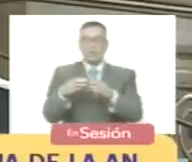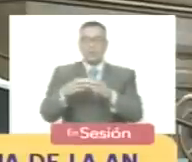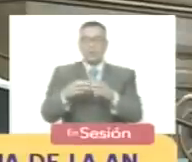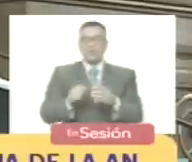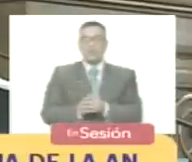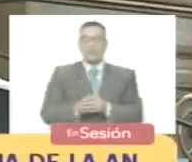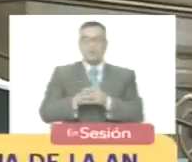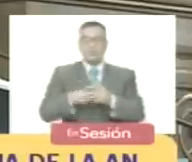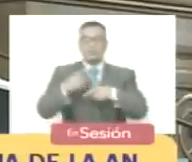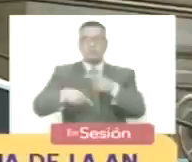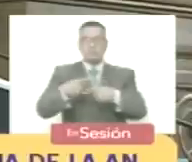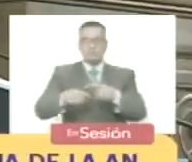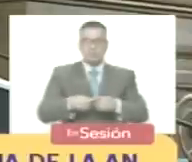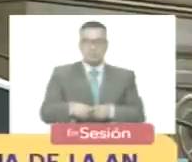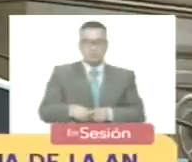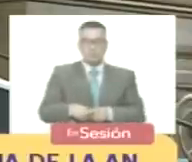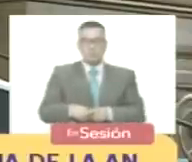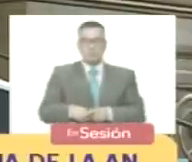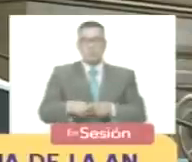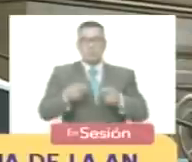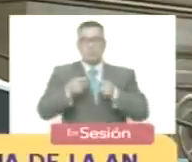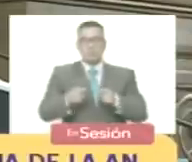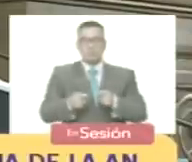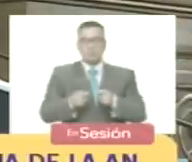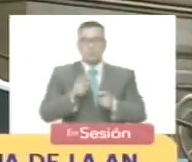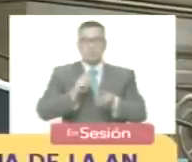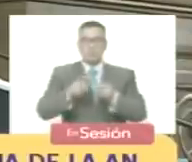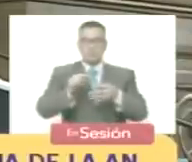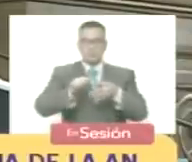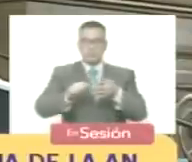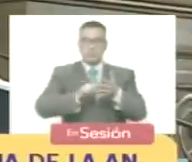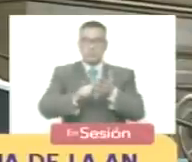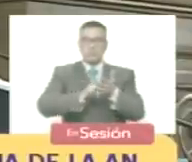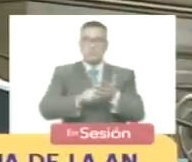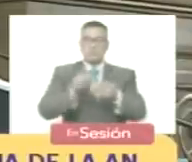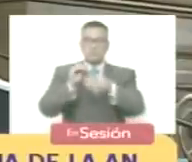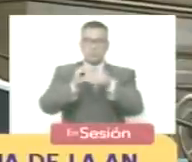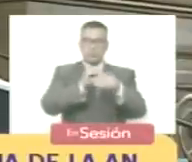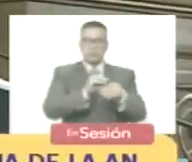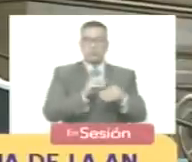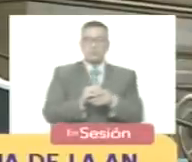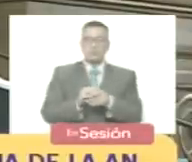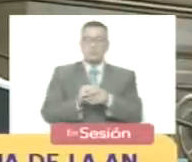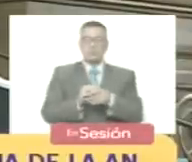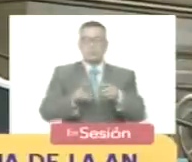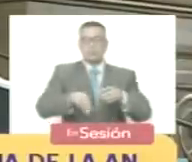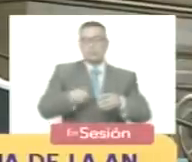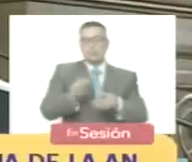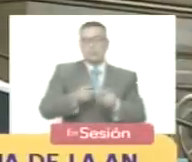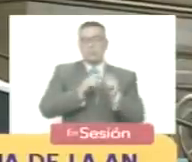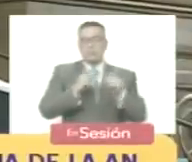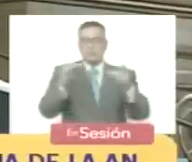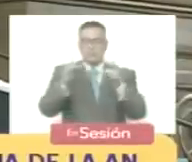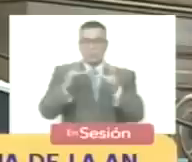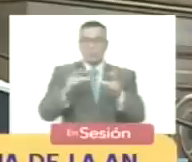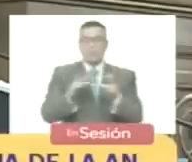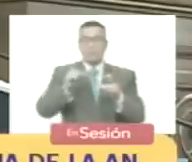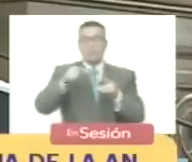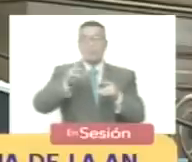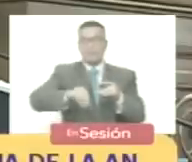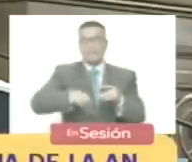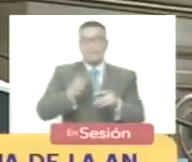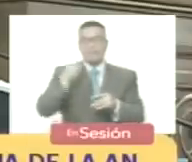sesiones extraordinarias para tratar las materias expresadas en la convocatoria y las que le fueren conexas. También